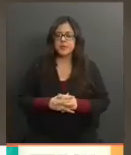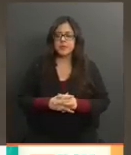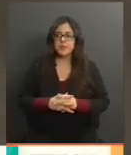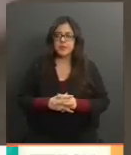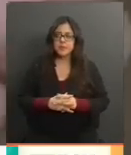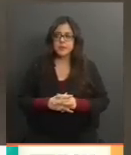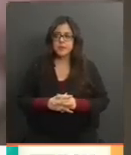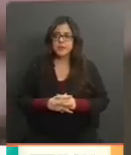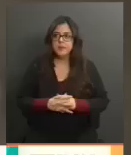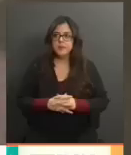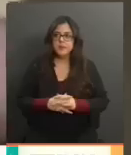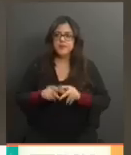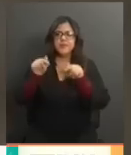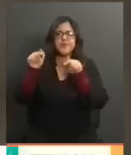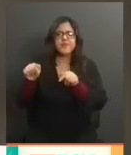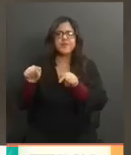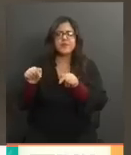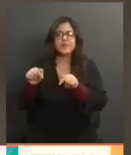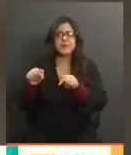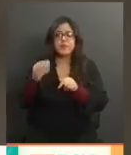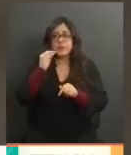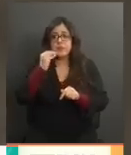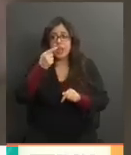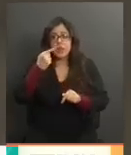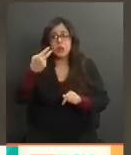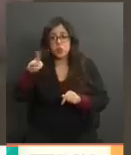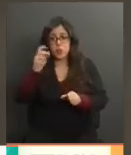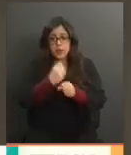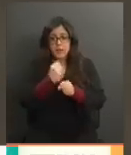¿Esa es la madera en que su abuelo, por ejemplo, trabajaba? Sí,